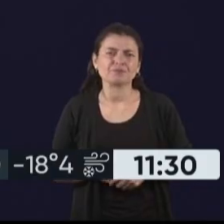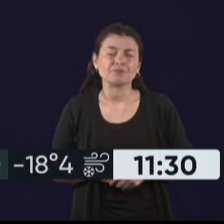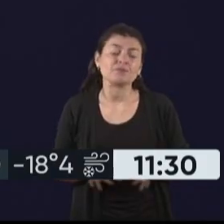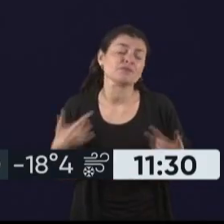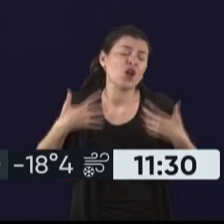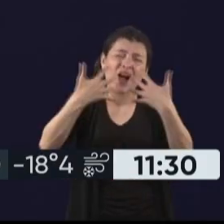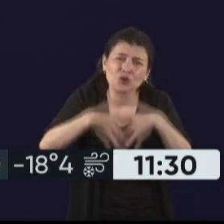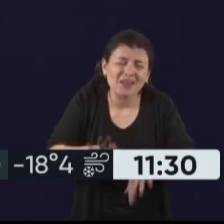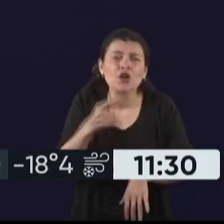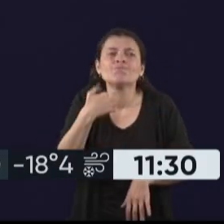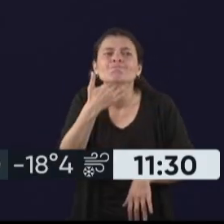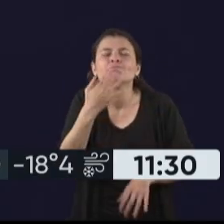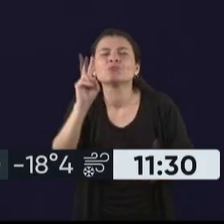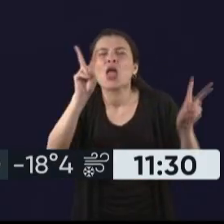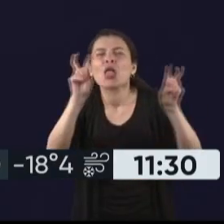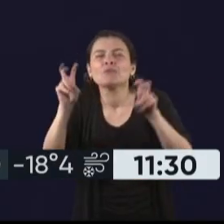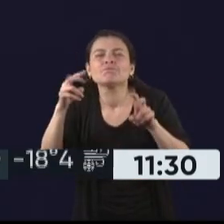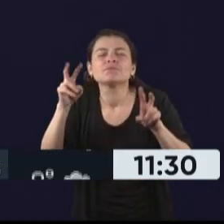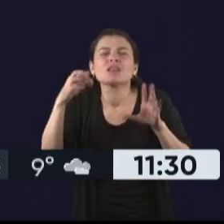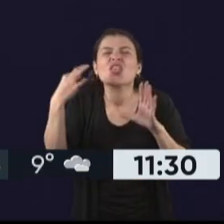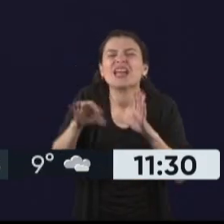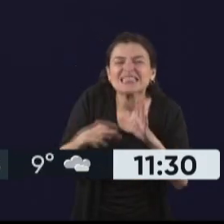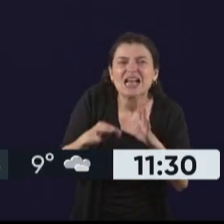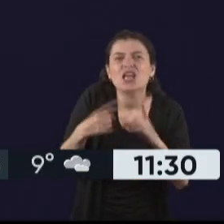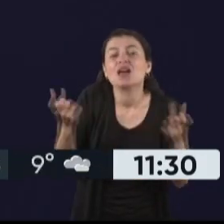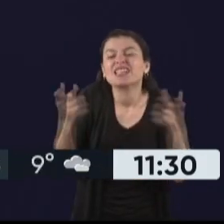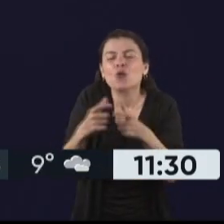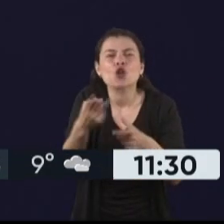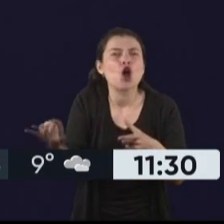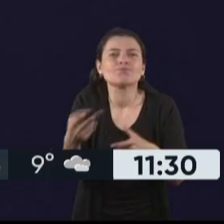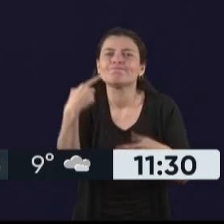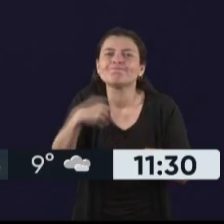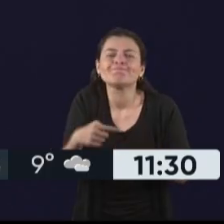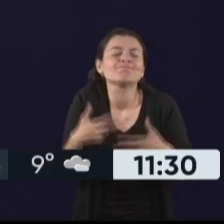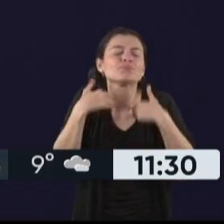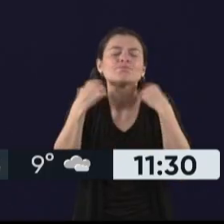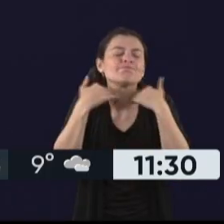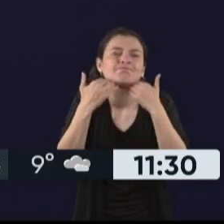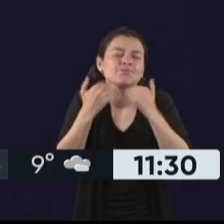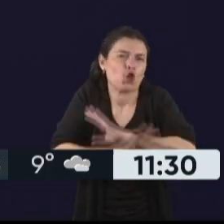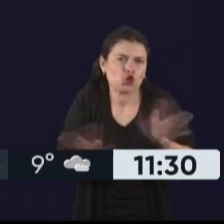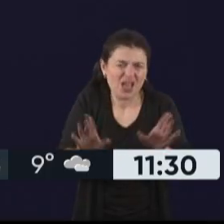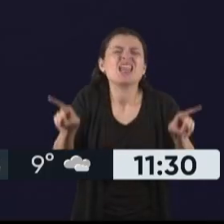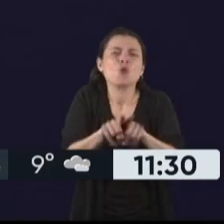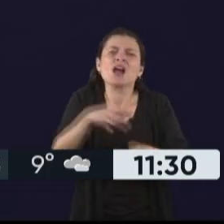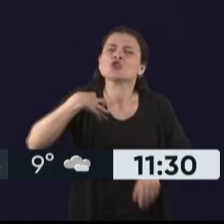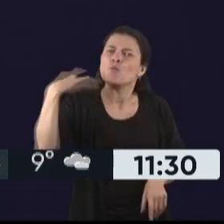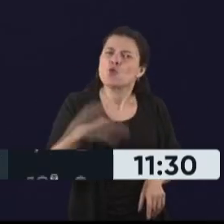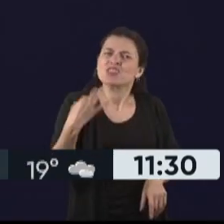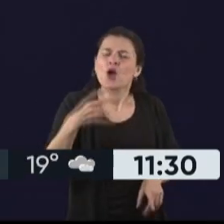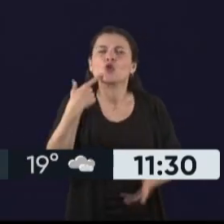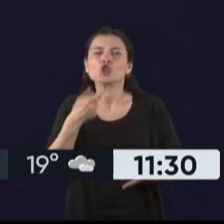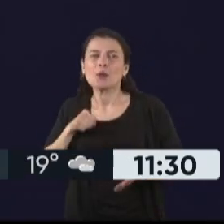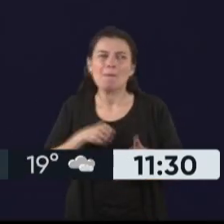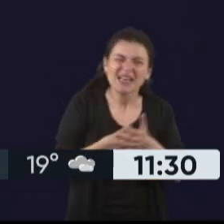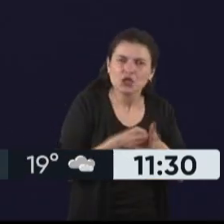te puedo garantizar que el presidente va a seguir eligiendo siempre a sus colaboradores hasta el último día